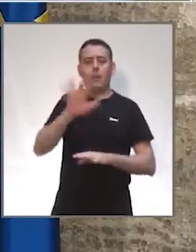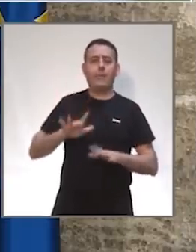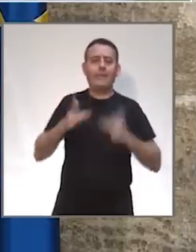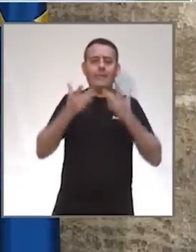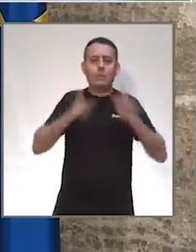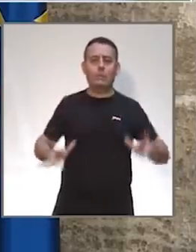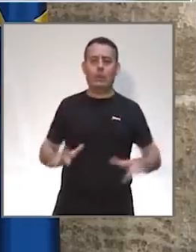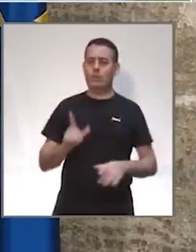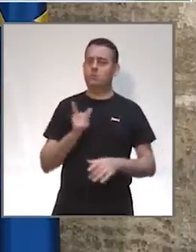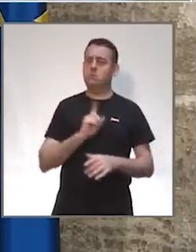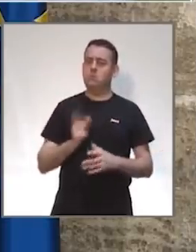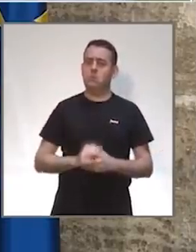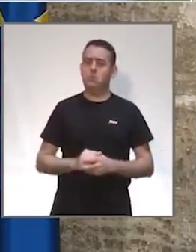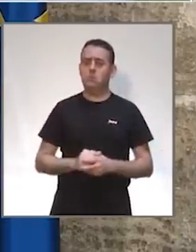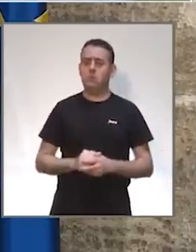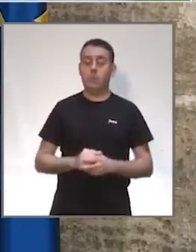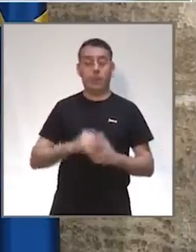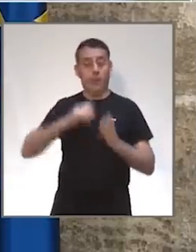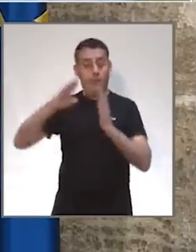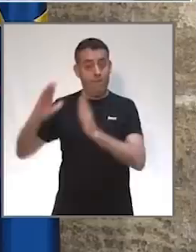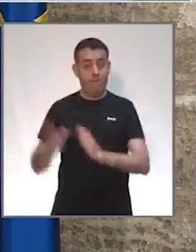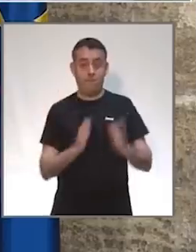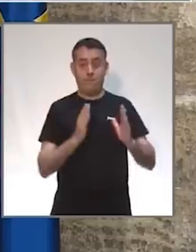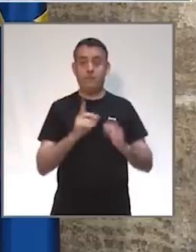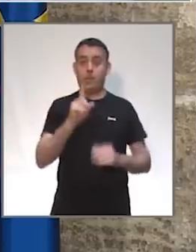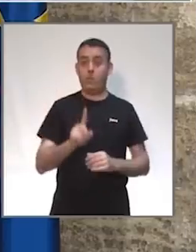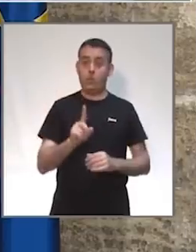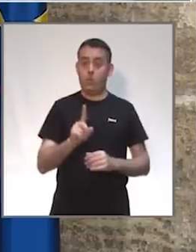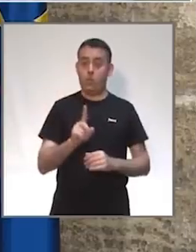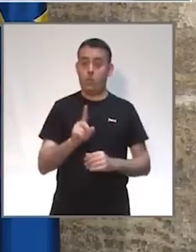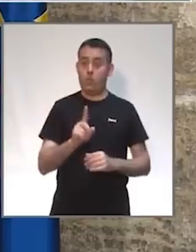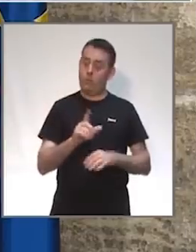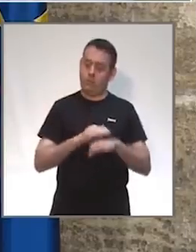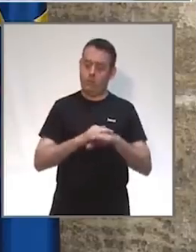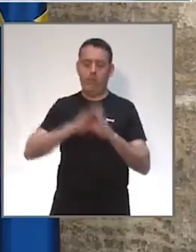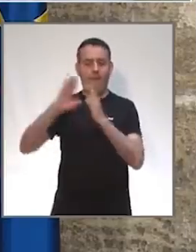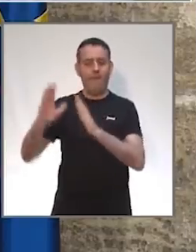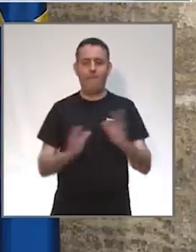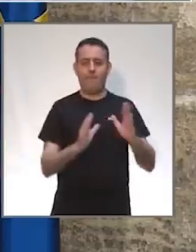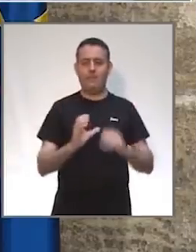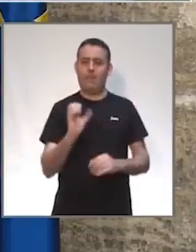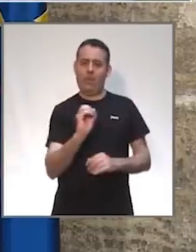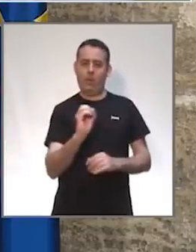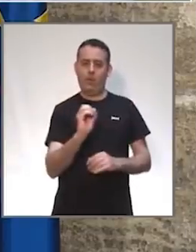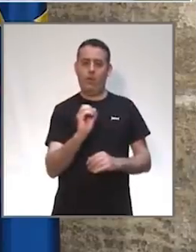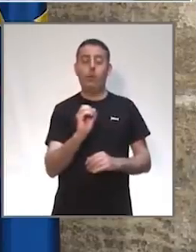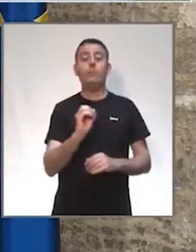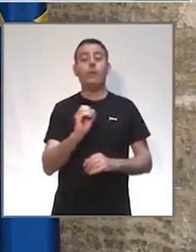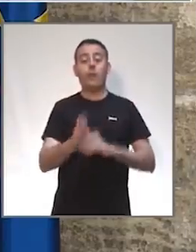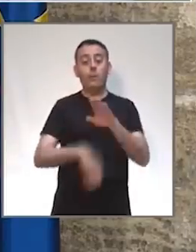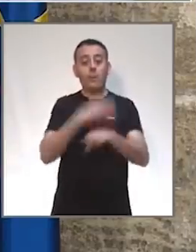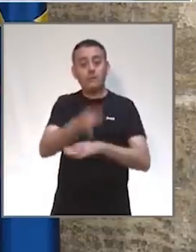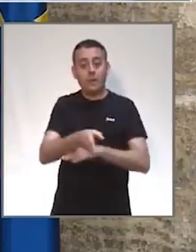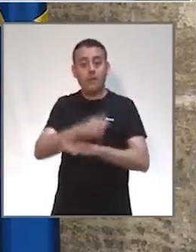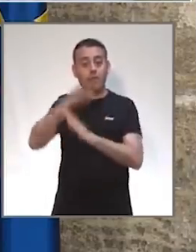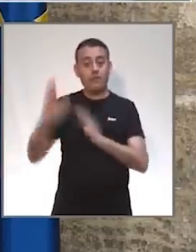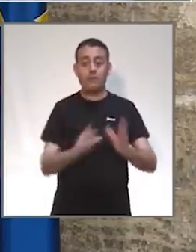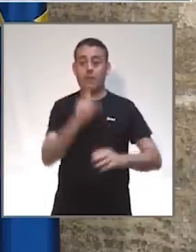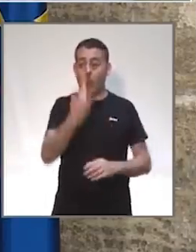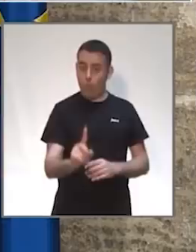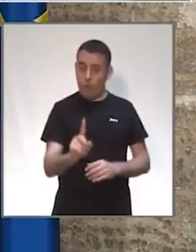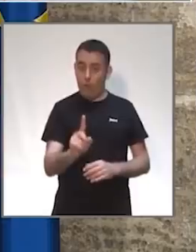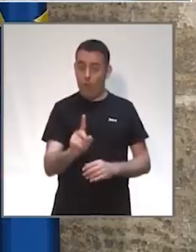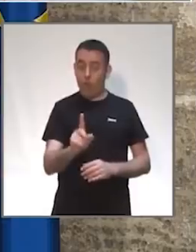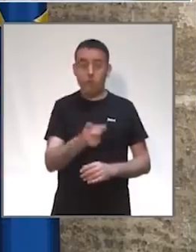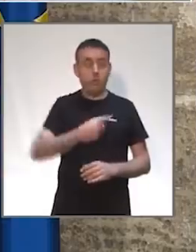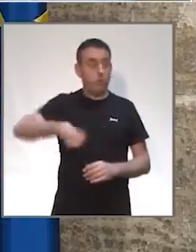el colapso de ese hospital, que por cierto ya en los planes de desarrollo estaba previsto la construcción de un segundo